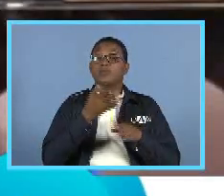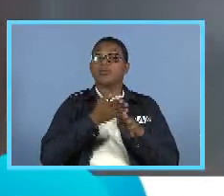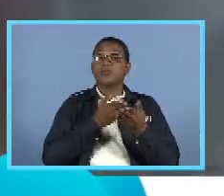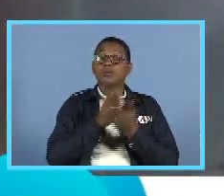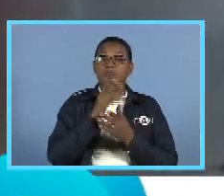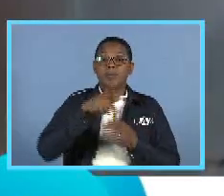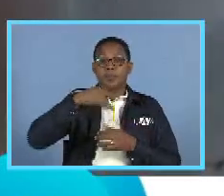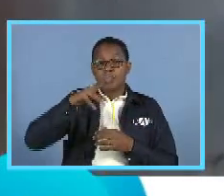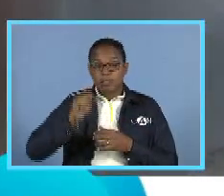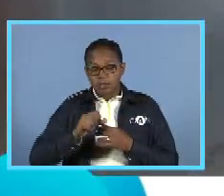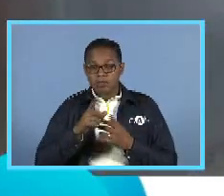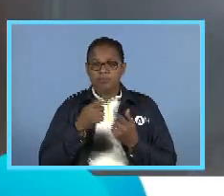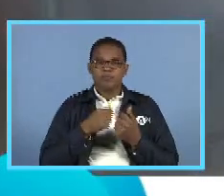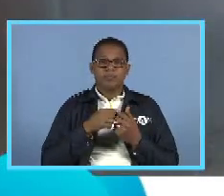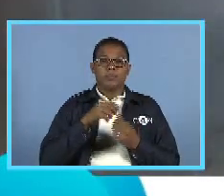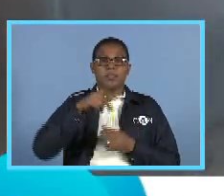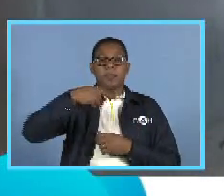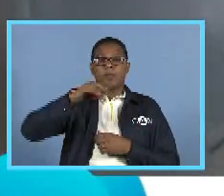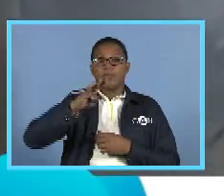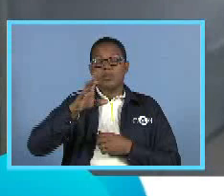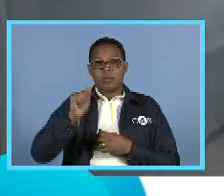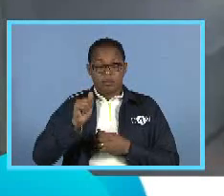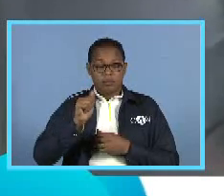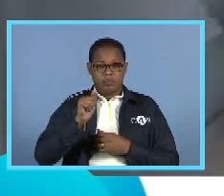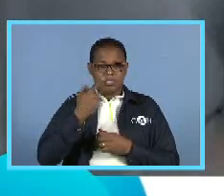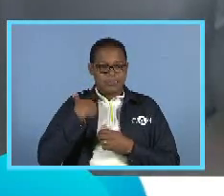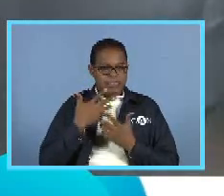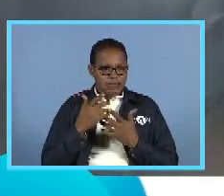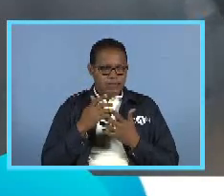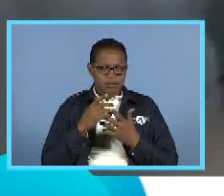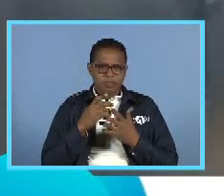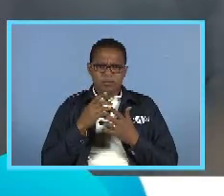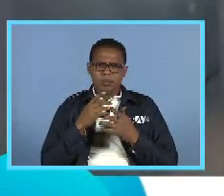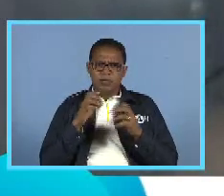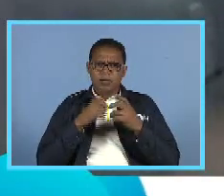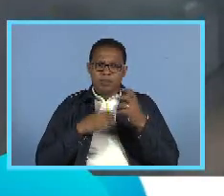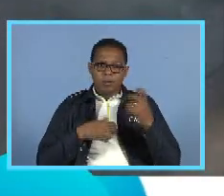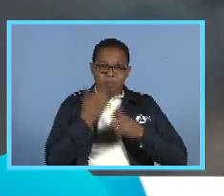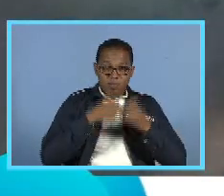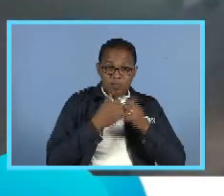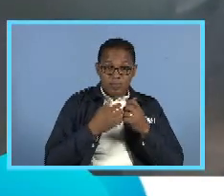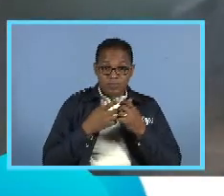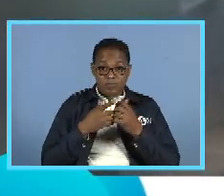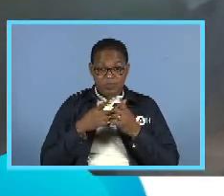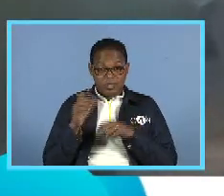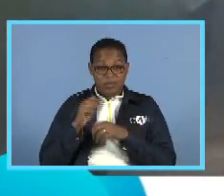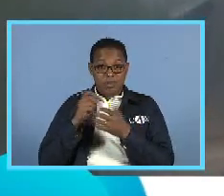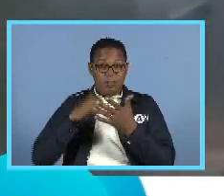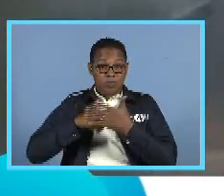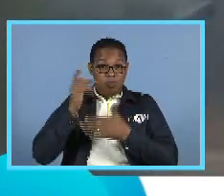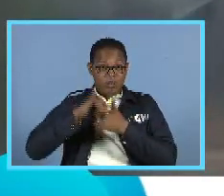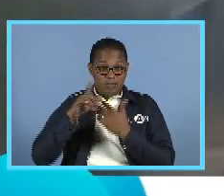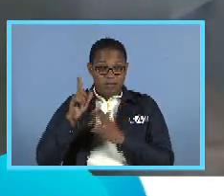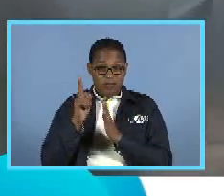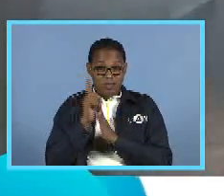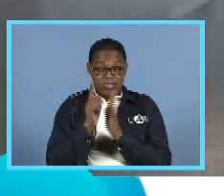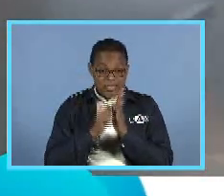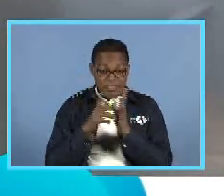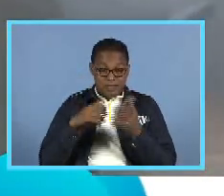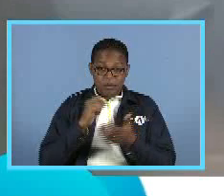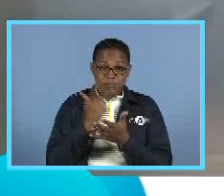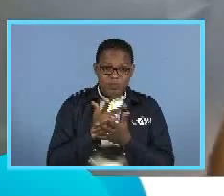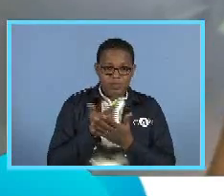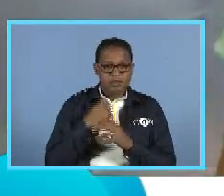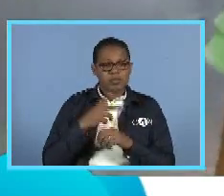Pablita Cabrera Martínez, quien ha considerado como peligroso y generador de problemas recién aprobado proyecto de ley que establece el